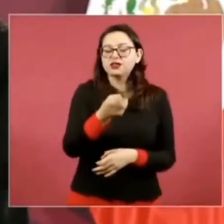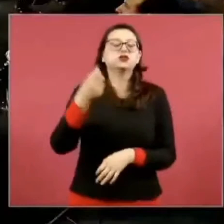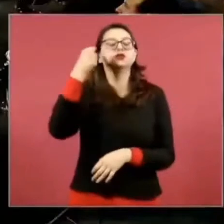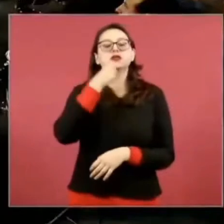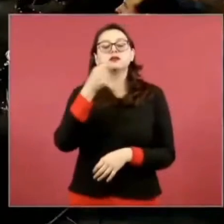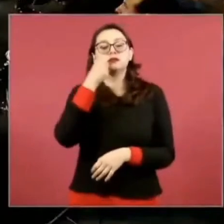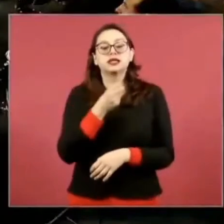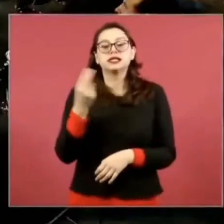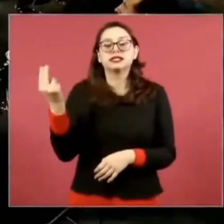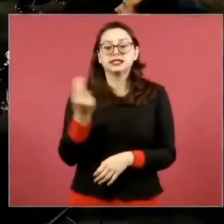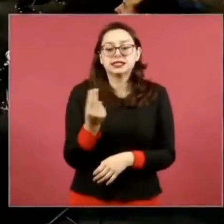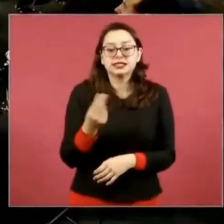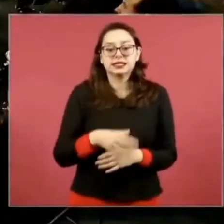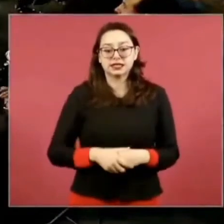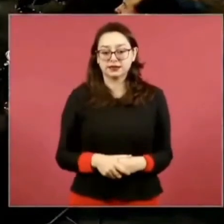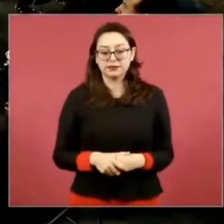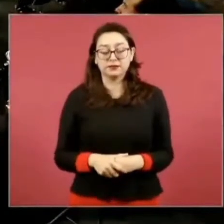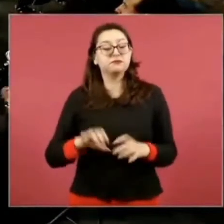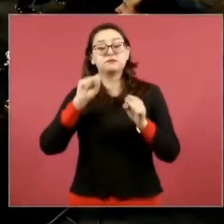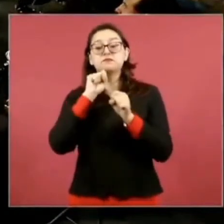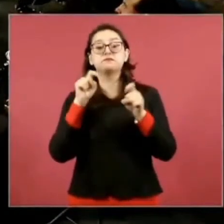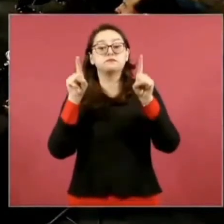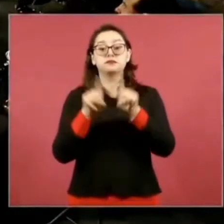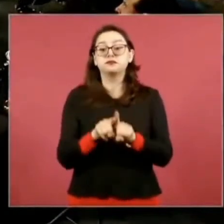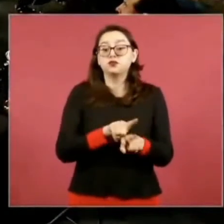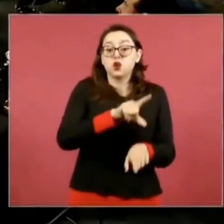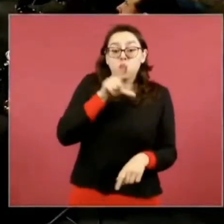Es como el buen gobernante.